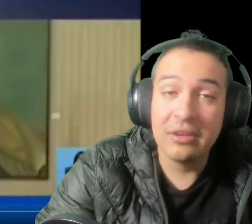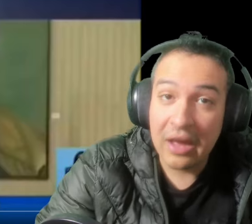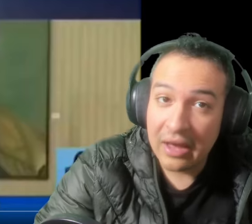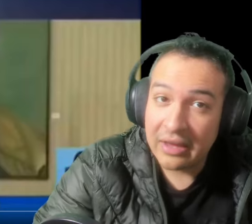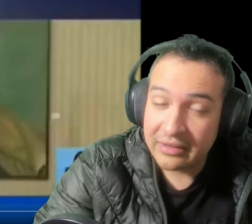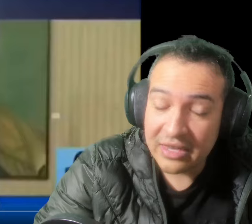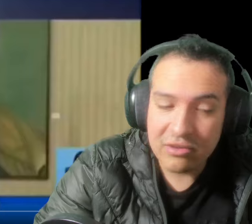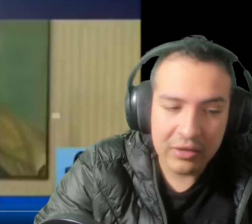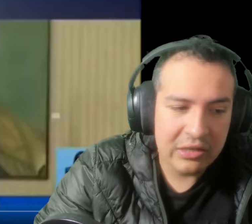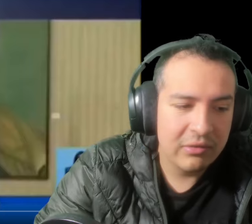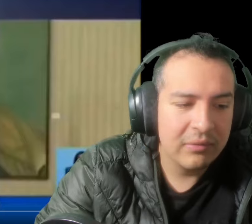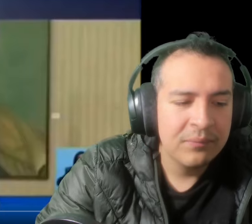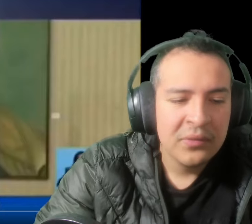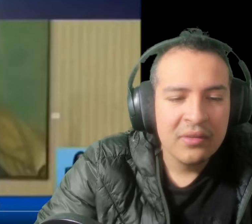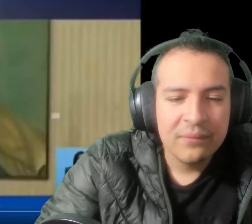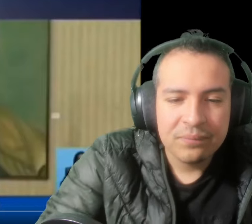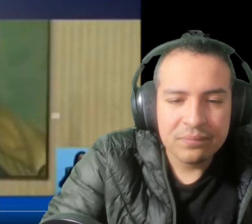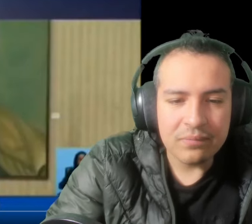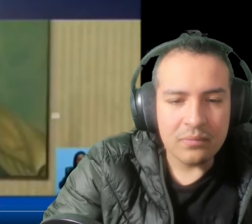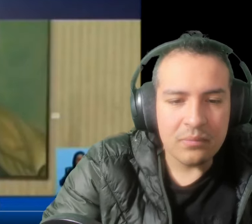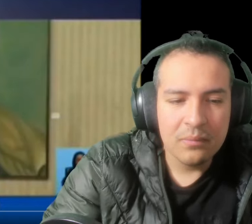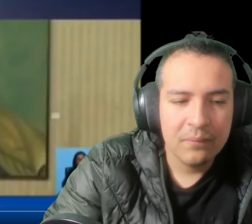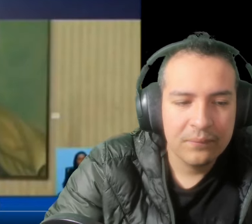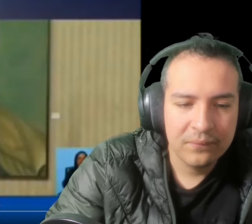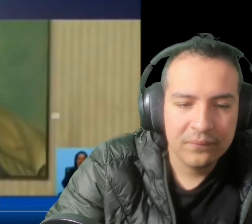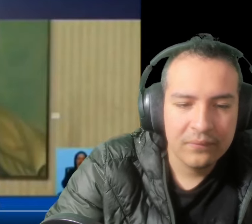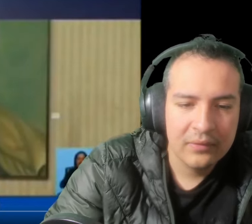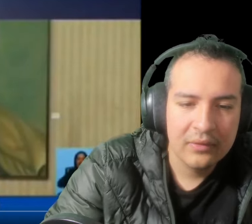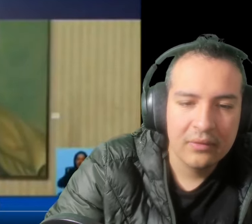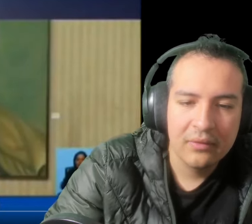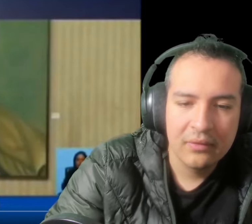no guiño guiño no Quién lo produce